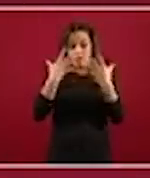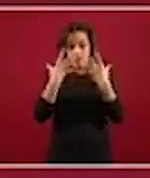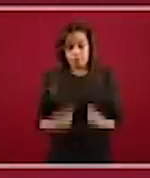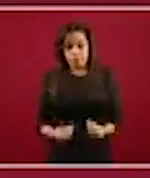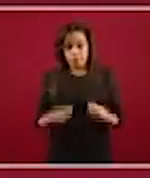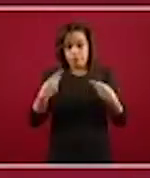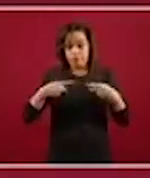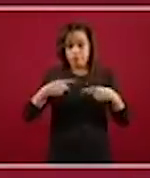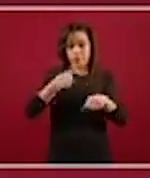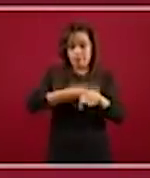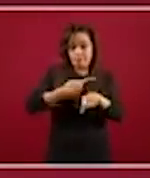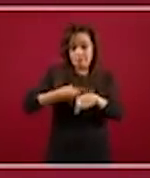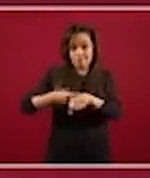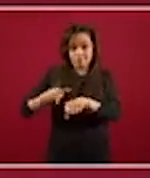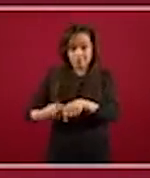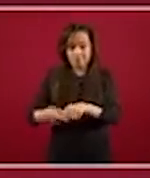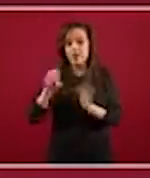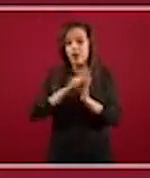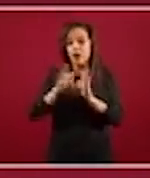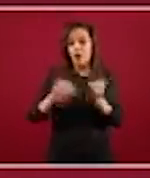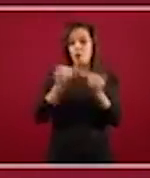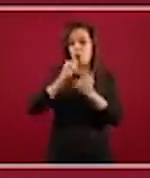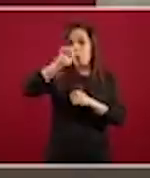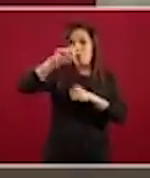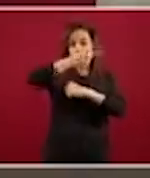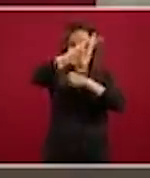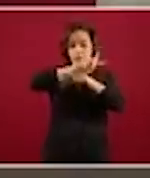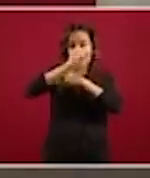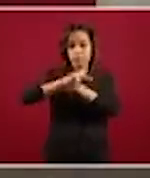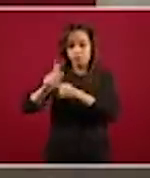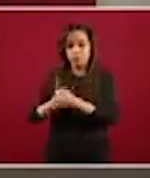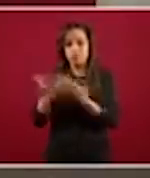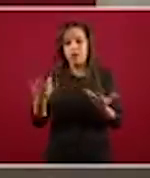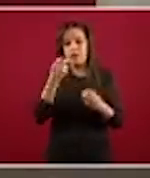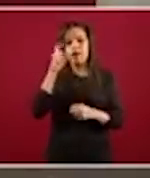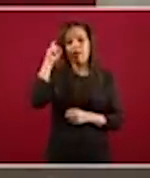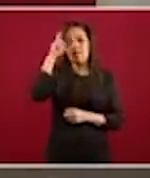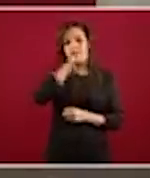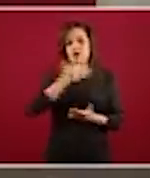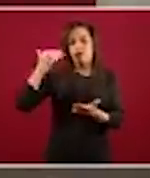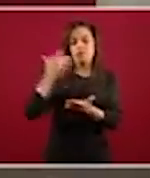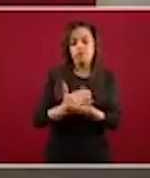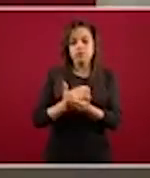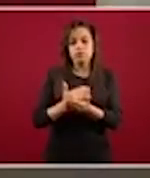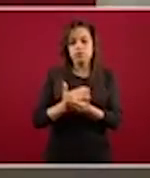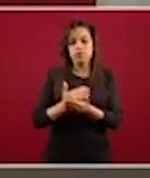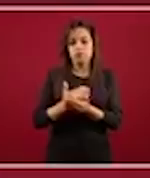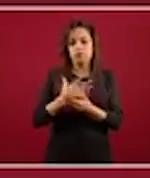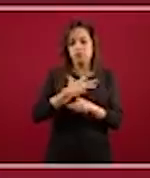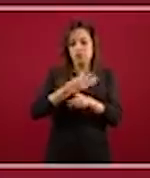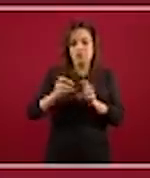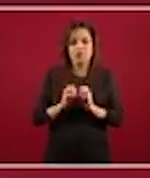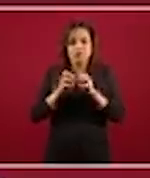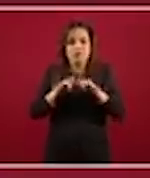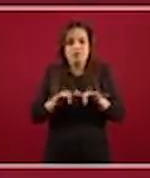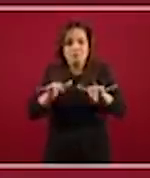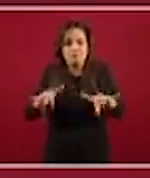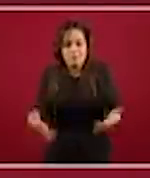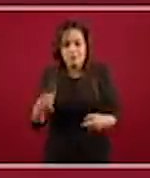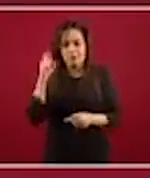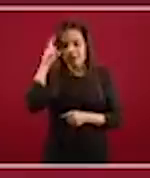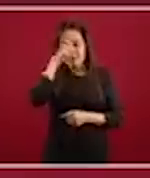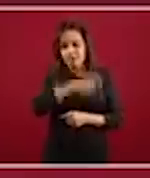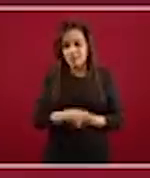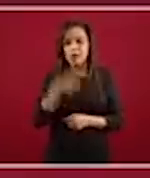ocurrió a los países que hemos mencionado, ya no se puede parar la epidemia. Entonces es ahora, ahora. Cabe